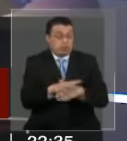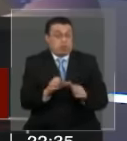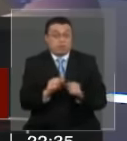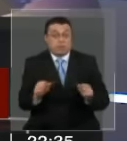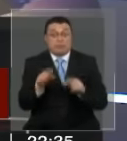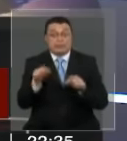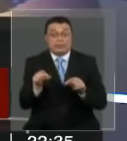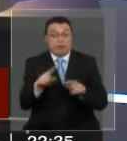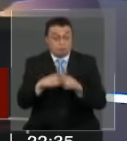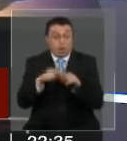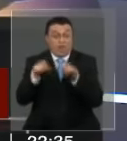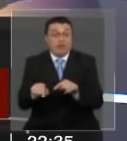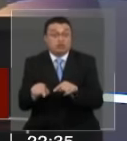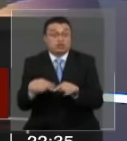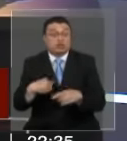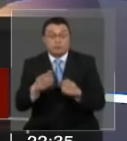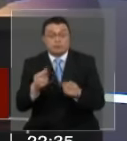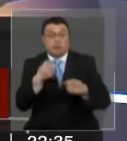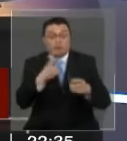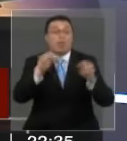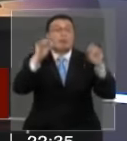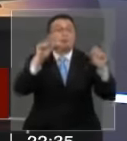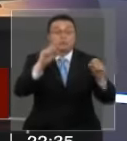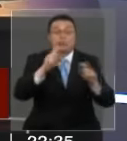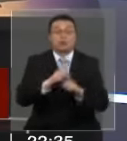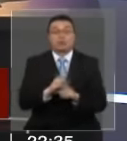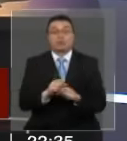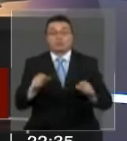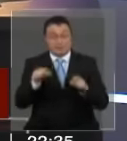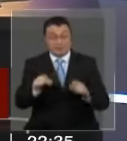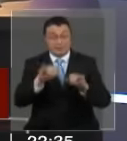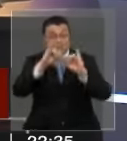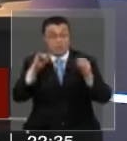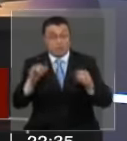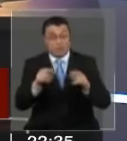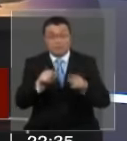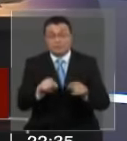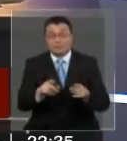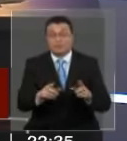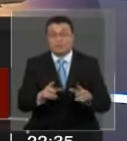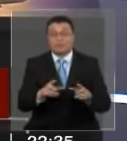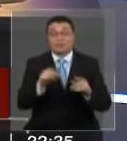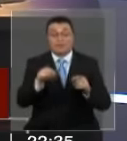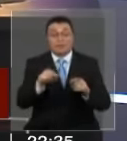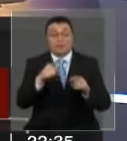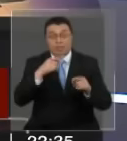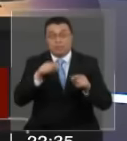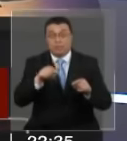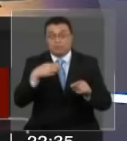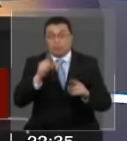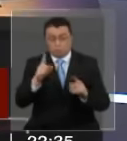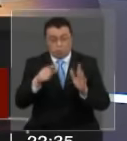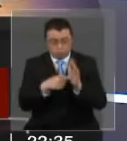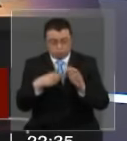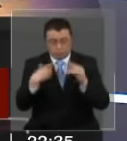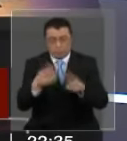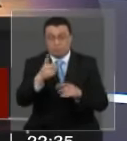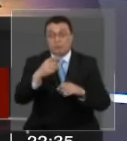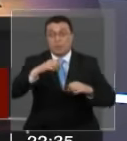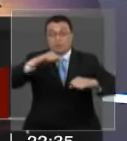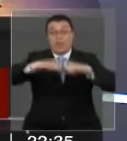recoger y por eso mismo no están saliendo, ¿no es cierto?, a decir, ¿sabe qué más? A mí esta forma de enfrentar el problema me está generando problemas. Si los empresarios